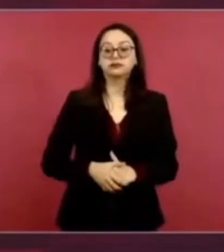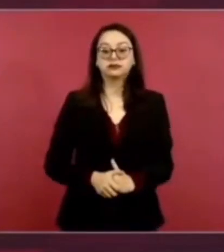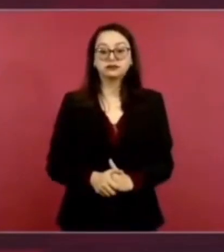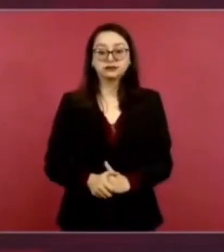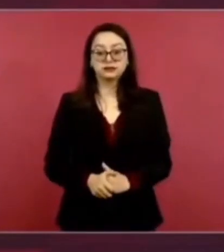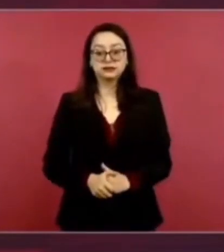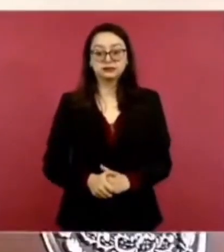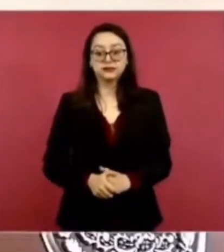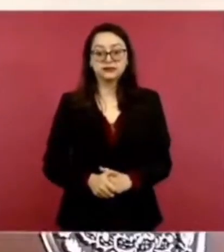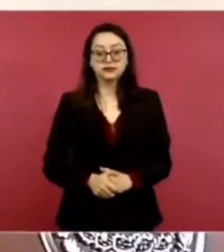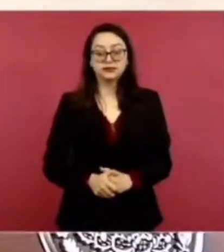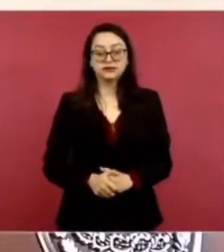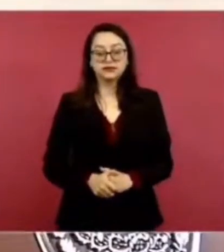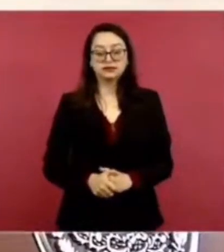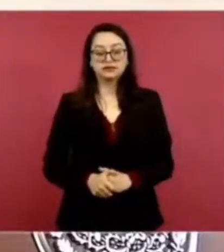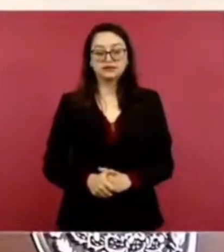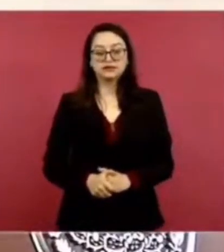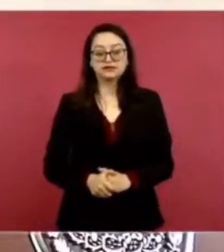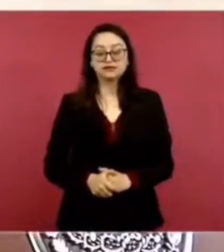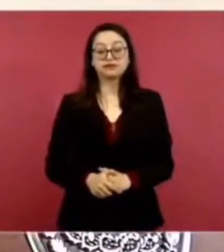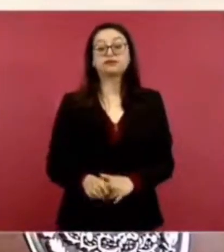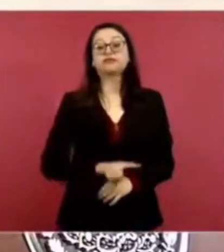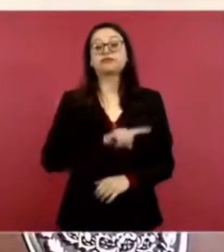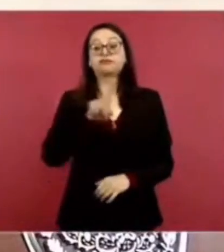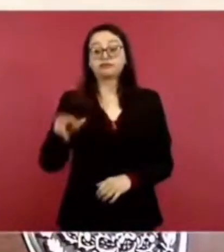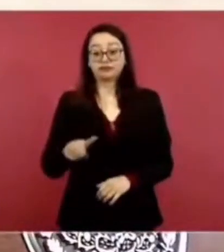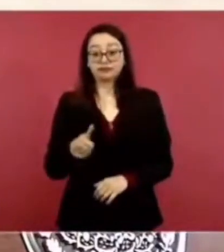repite ya con el fiscal